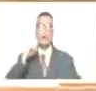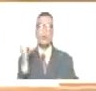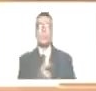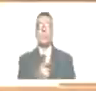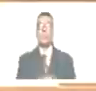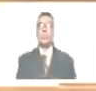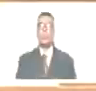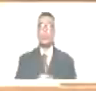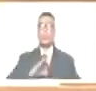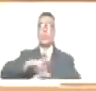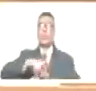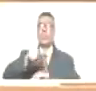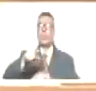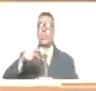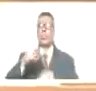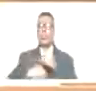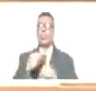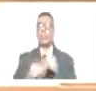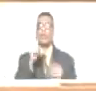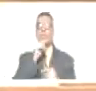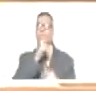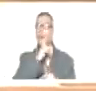de eso que se llamó el interinato.